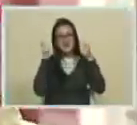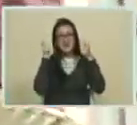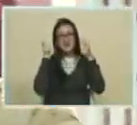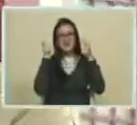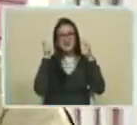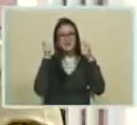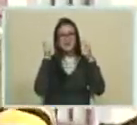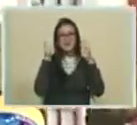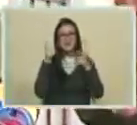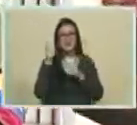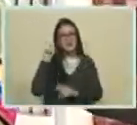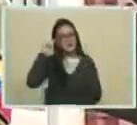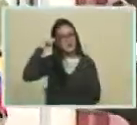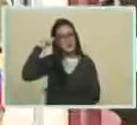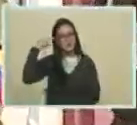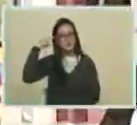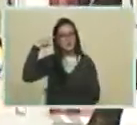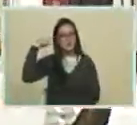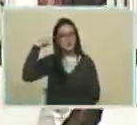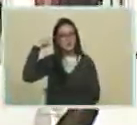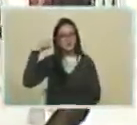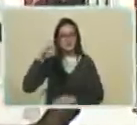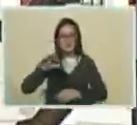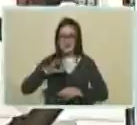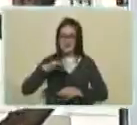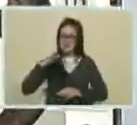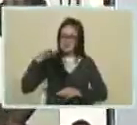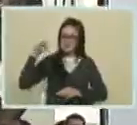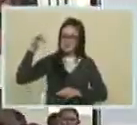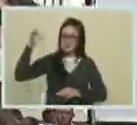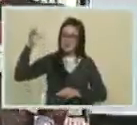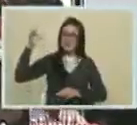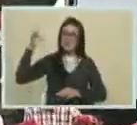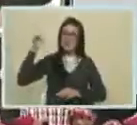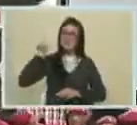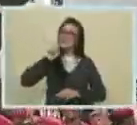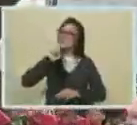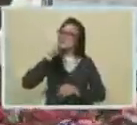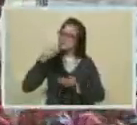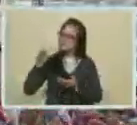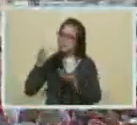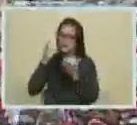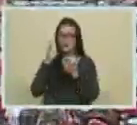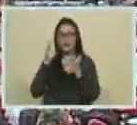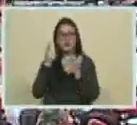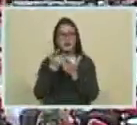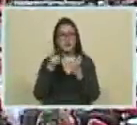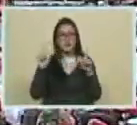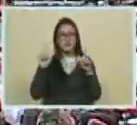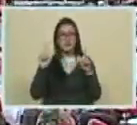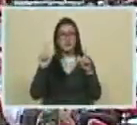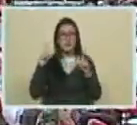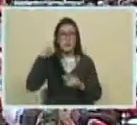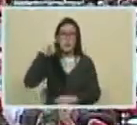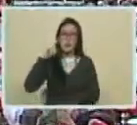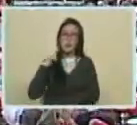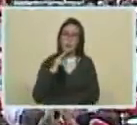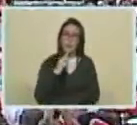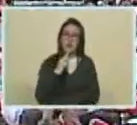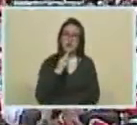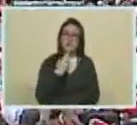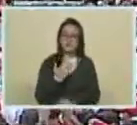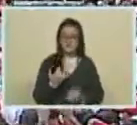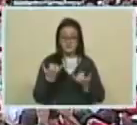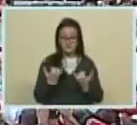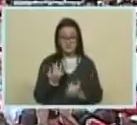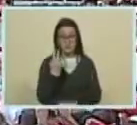Frías, con el espíritu inmortal de nuestro libertador Simón Bolívar. Hoy, 4